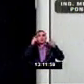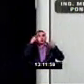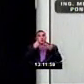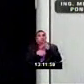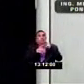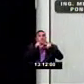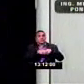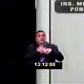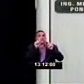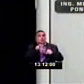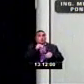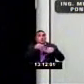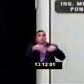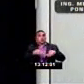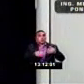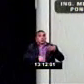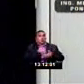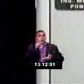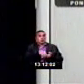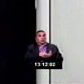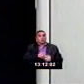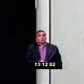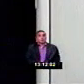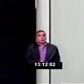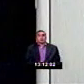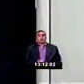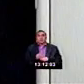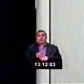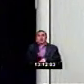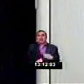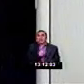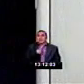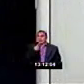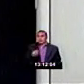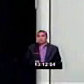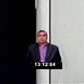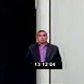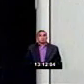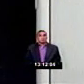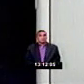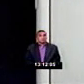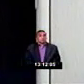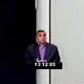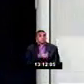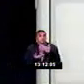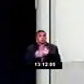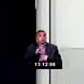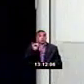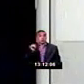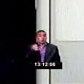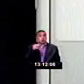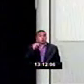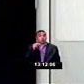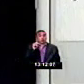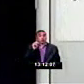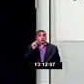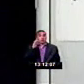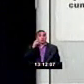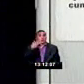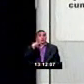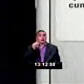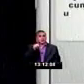que revisen si cumplen para este contrato que le había hablado la vez pasada. No sé si le paso al ingeniero Jonathan. Mijo, sí,